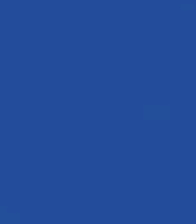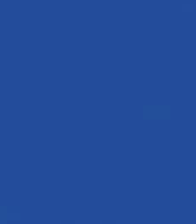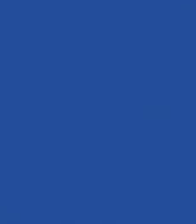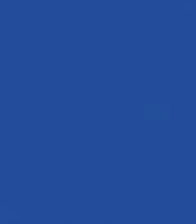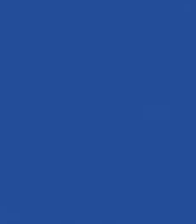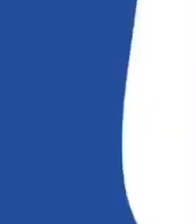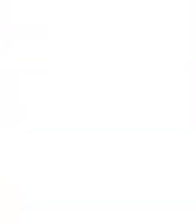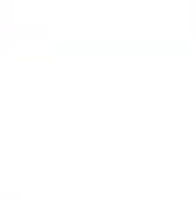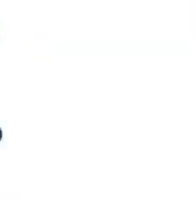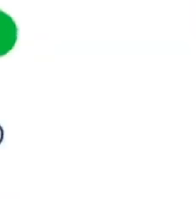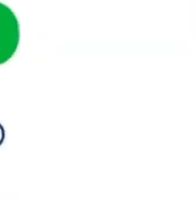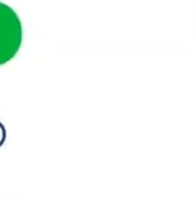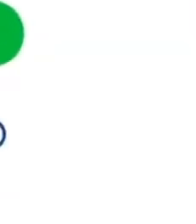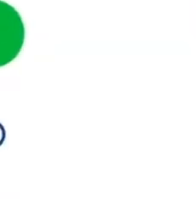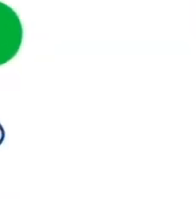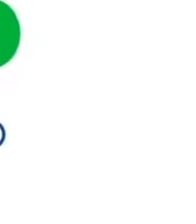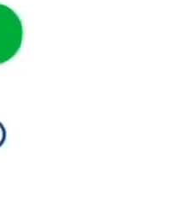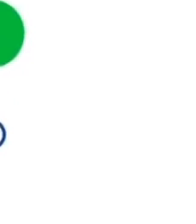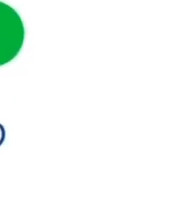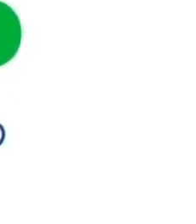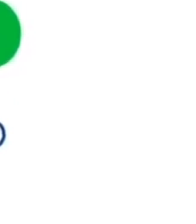casa.